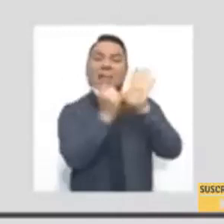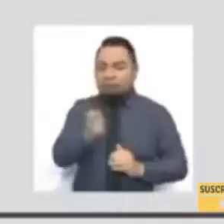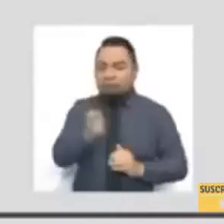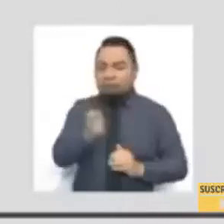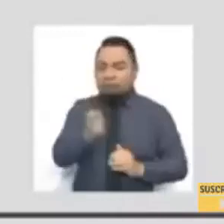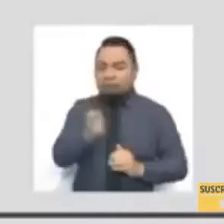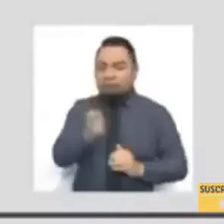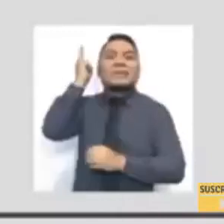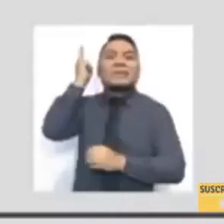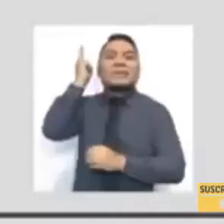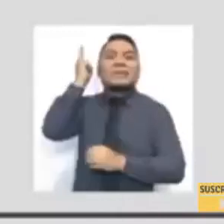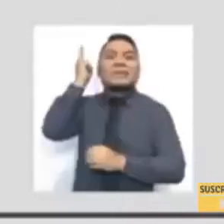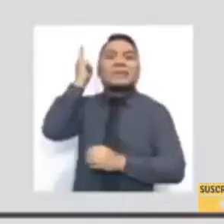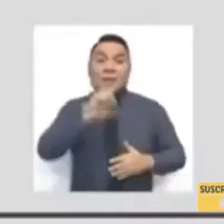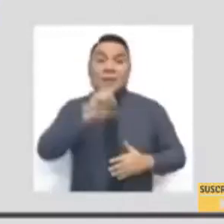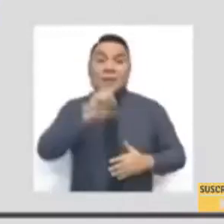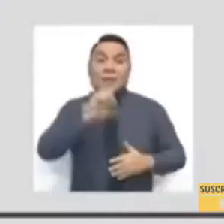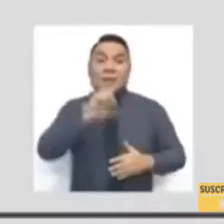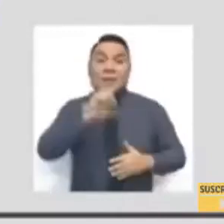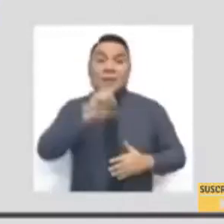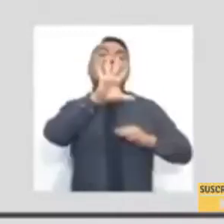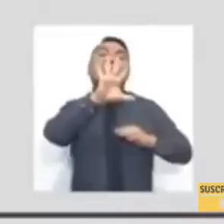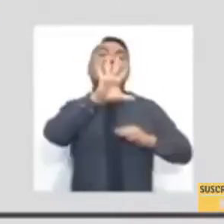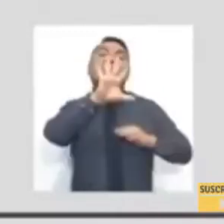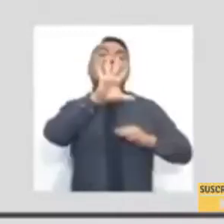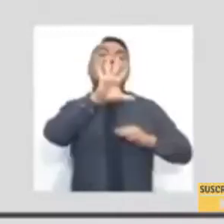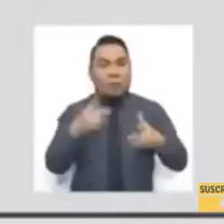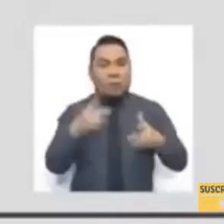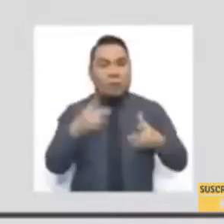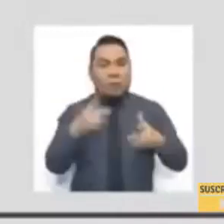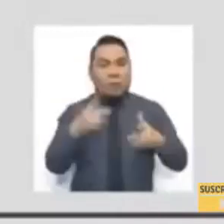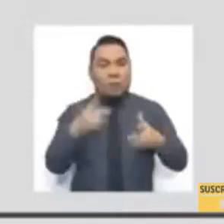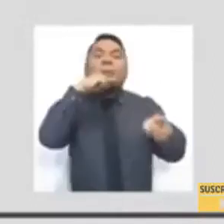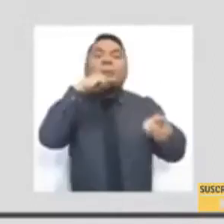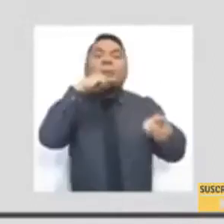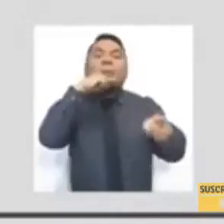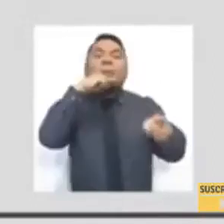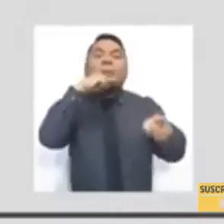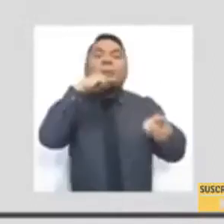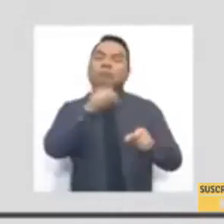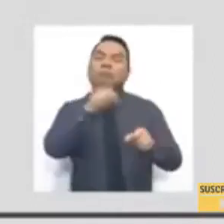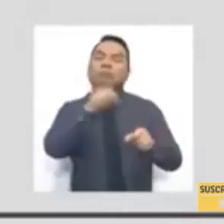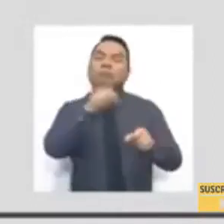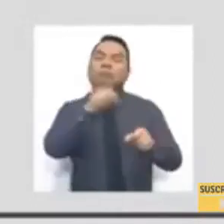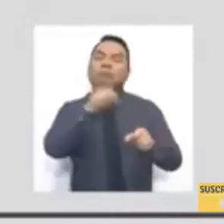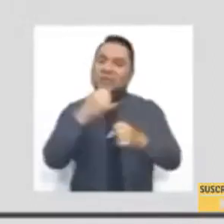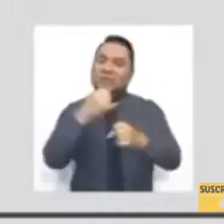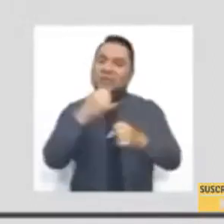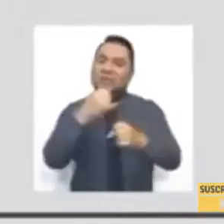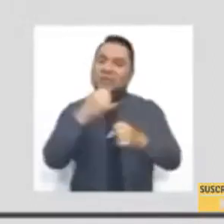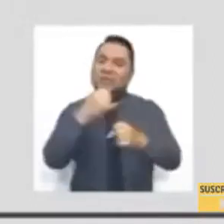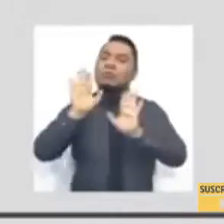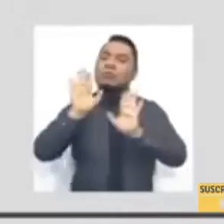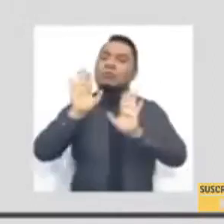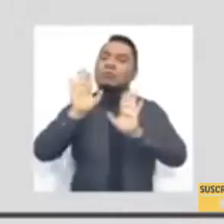comunidades indígenas. En 1956 se les reconoce a las mujeres su condición de ciudadanas independientemente de su